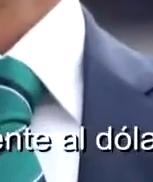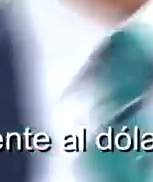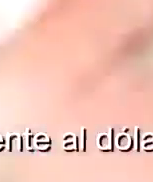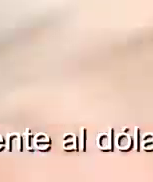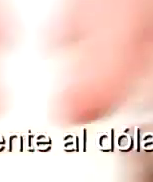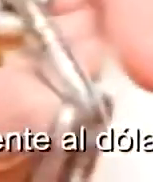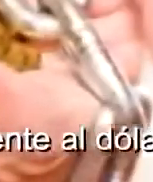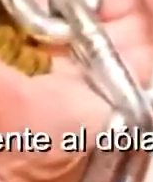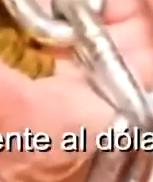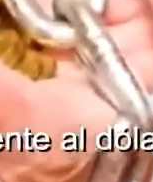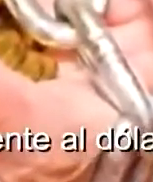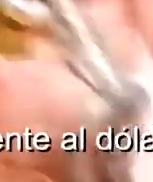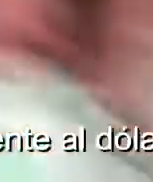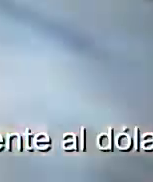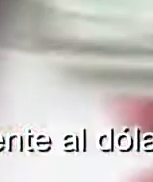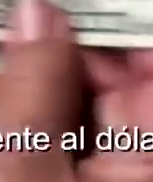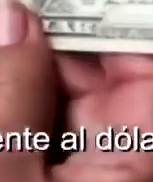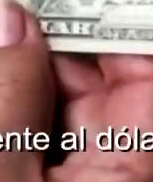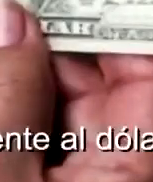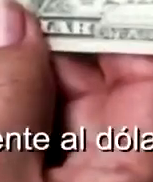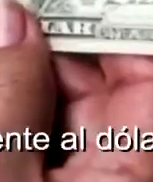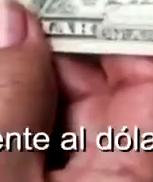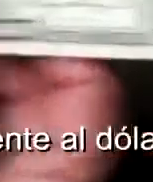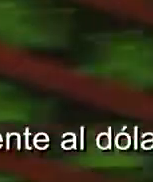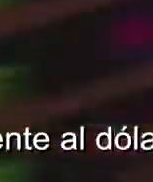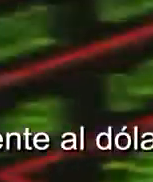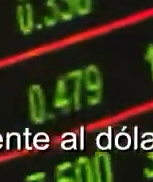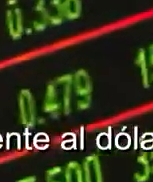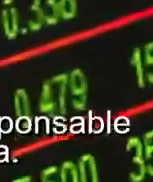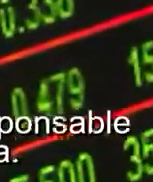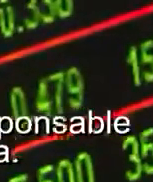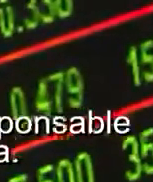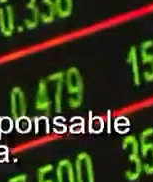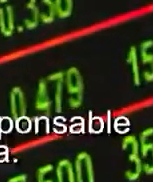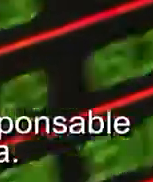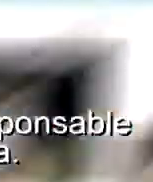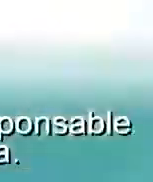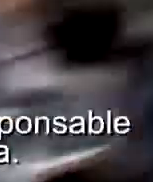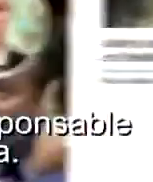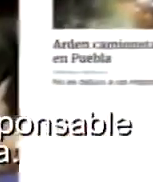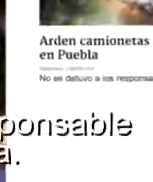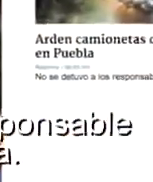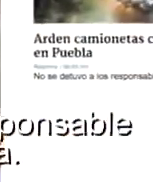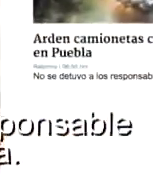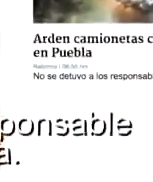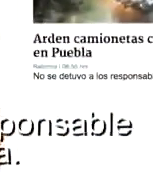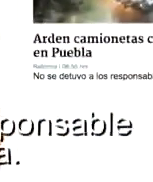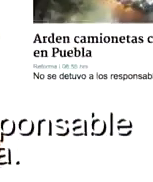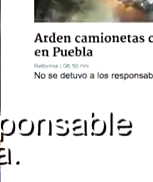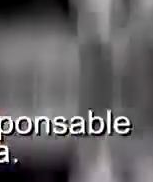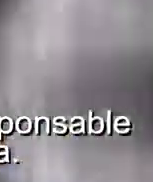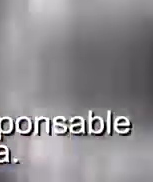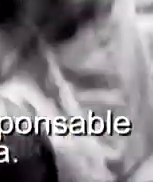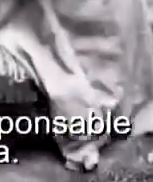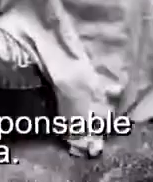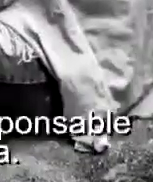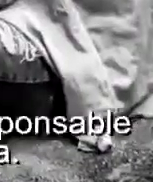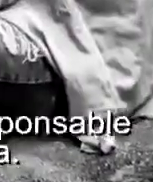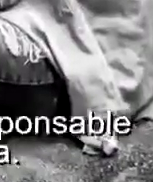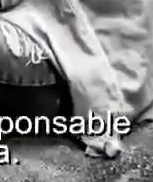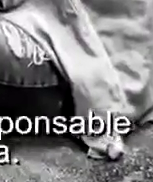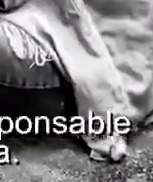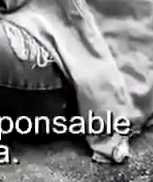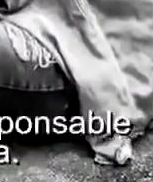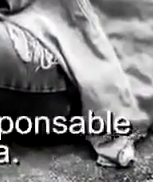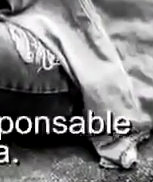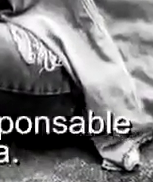priista. Deuda excesiva, peso golpeado frente al dólar, falta de crecimiento, gasto irresponsable y